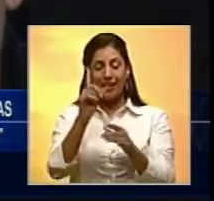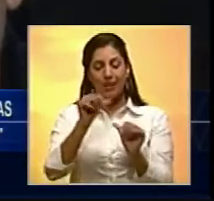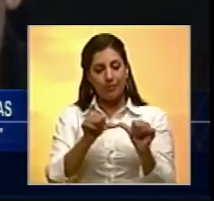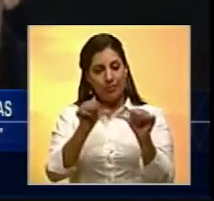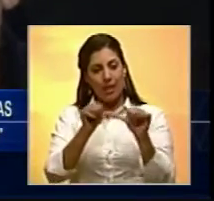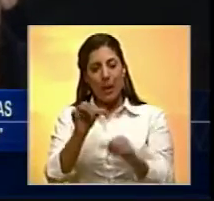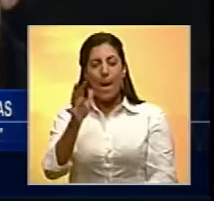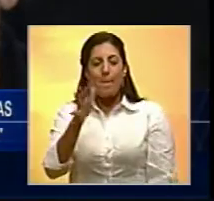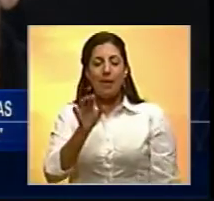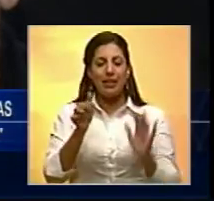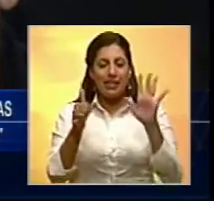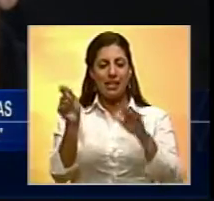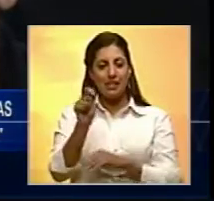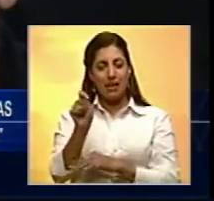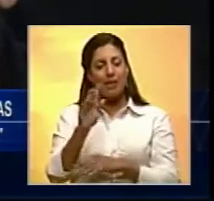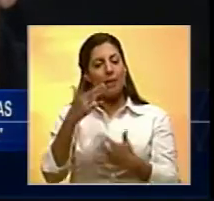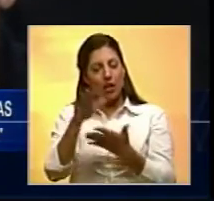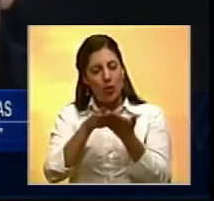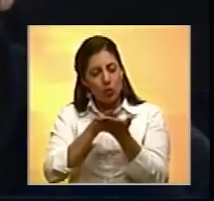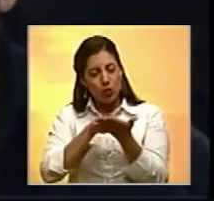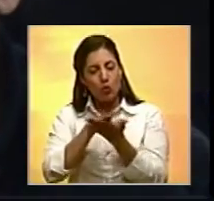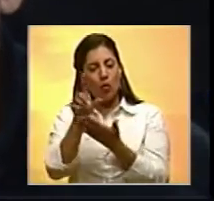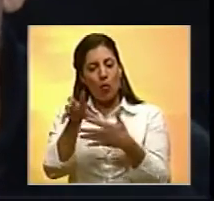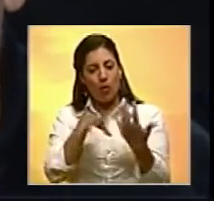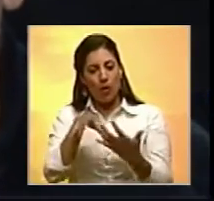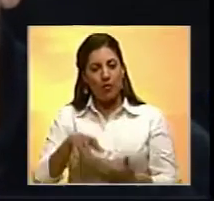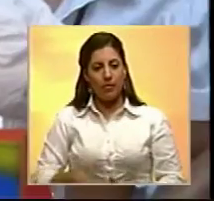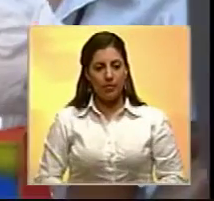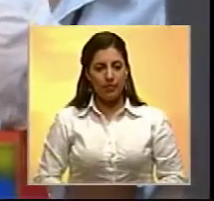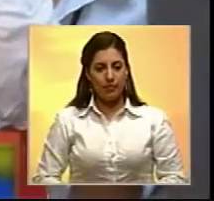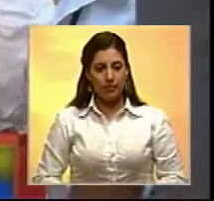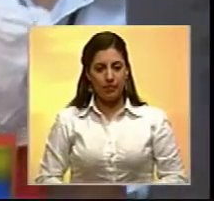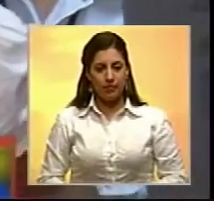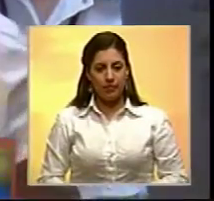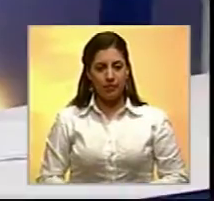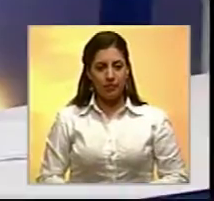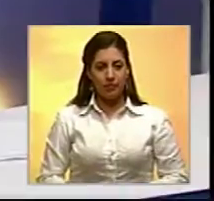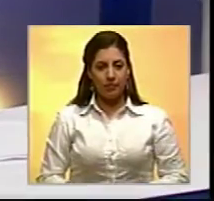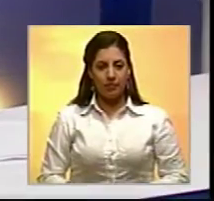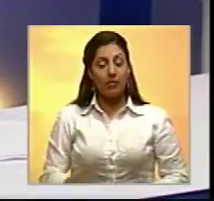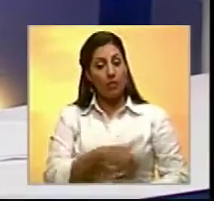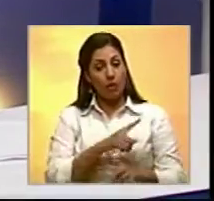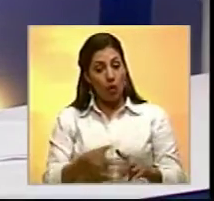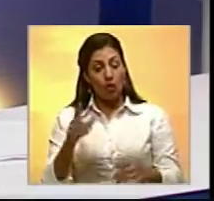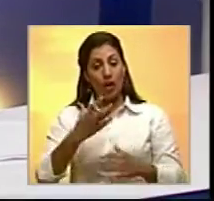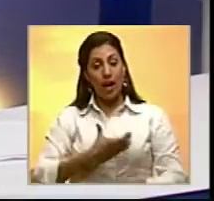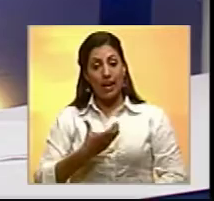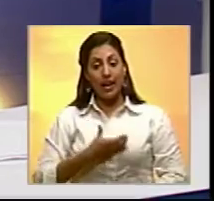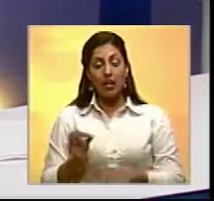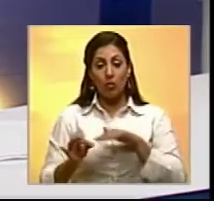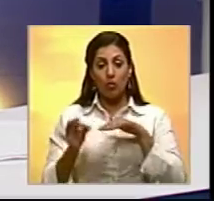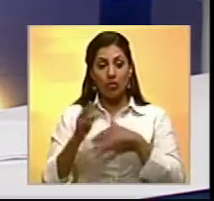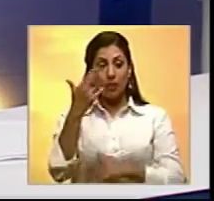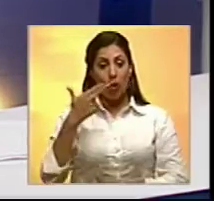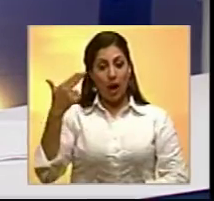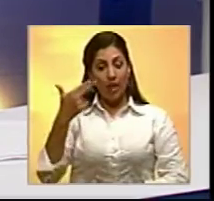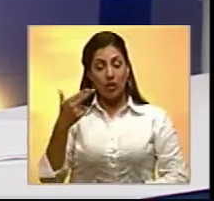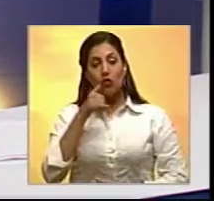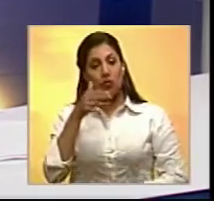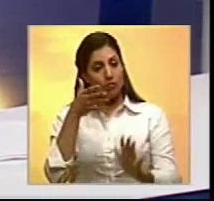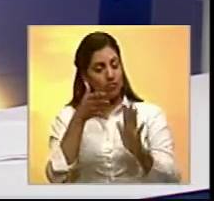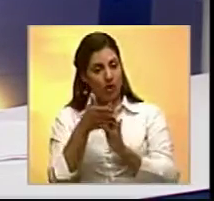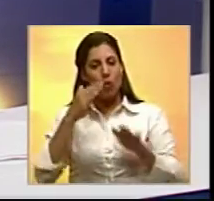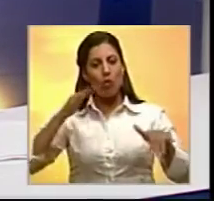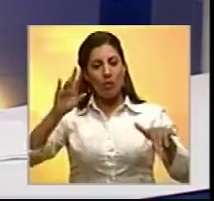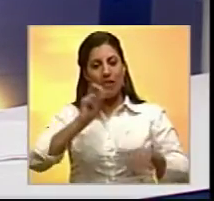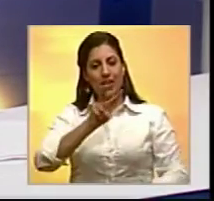por lo menos unos 6 meses para buscarle una solución a la crisis. El alcalde del municipio de Latillo, David Smolansky,